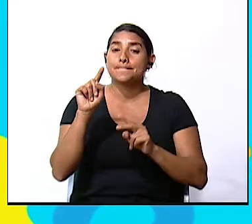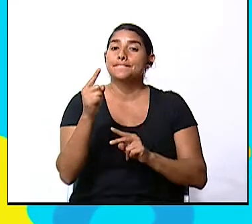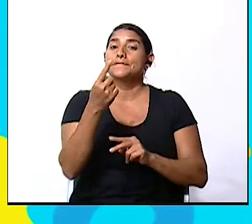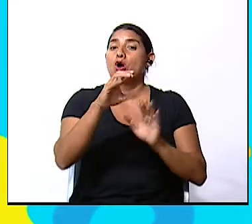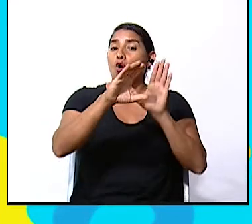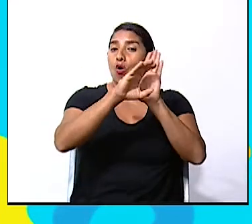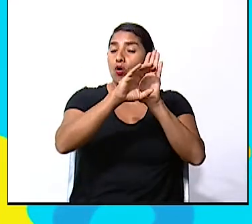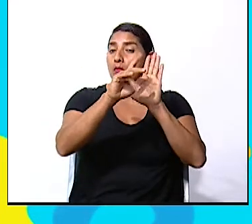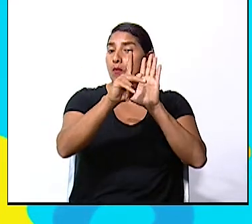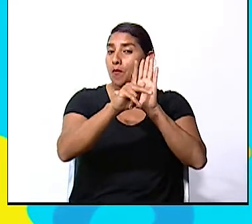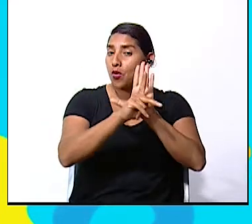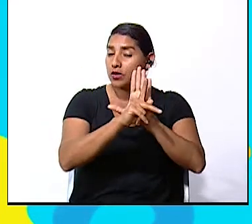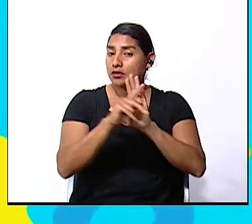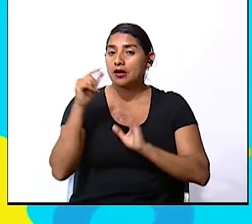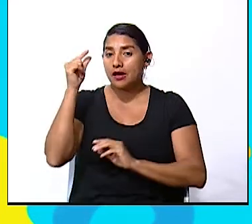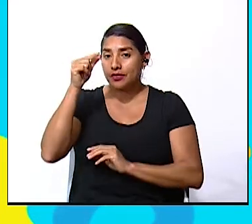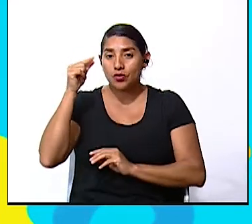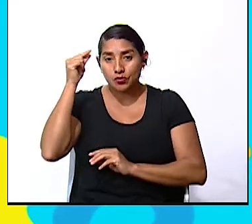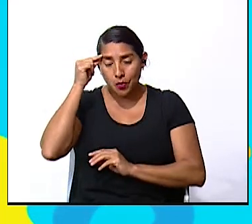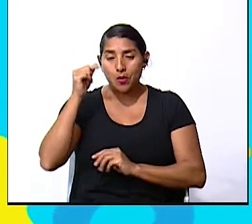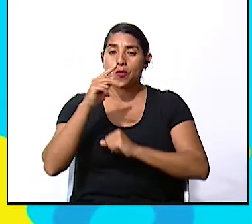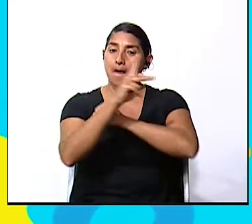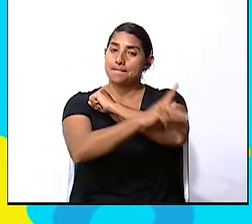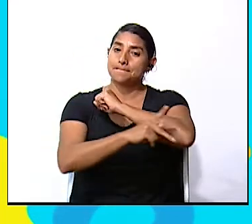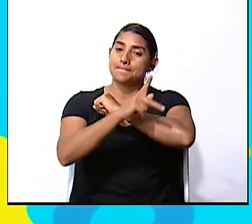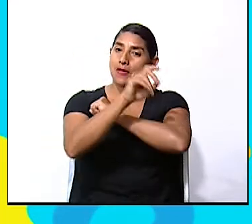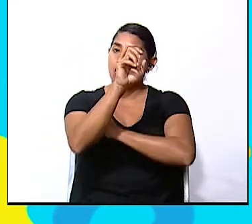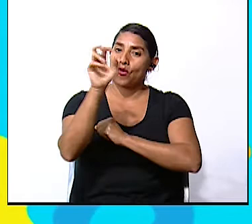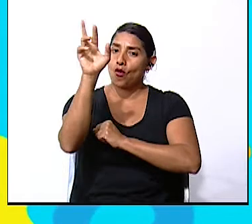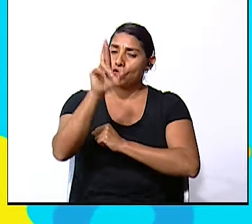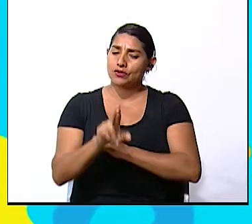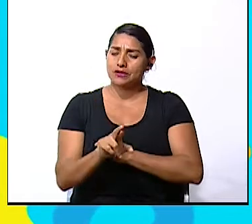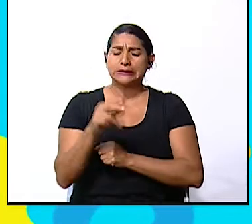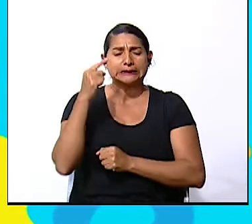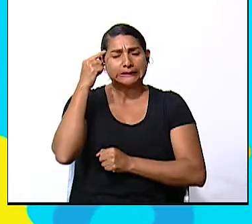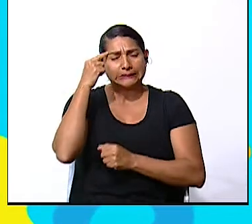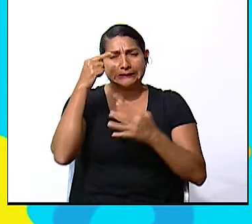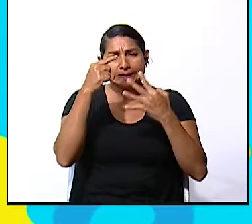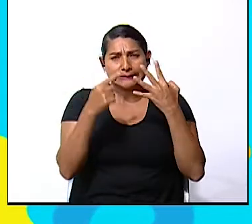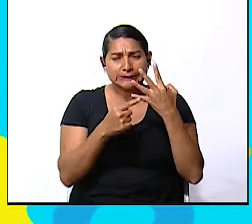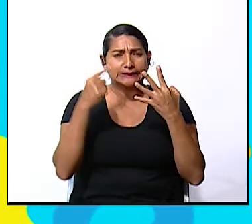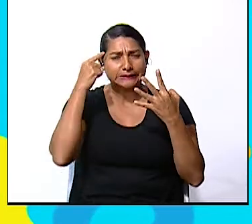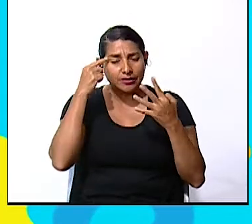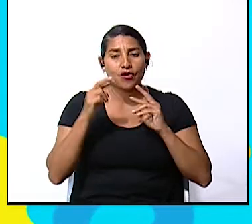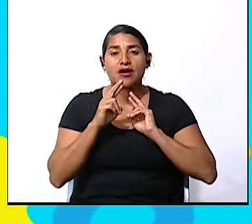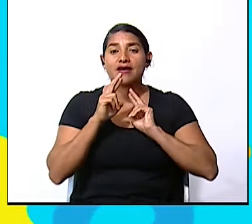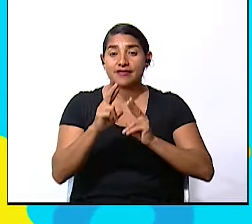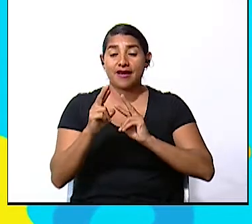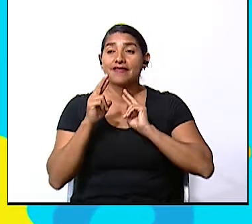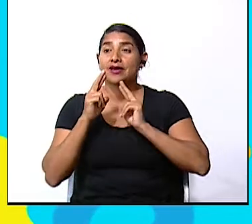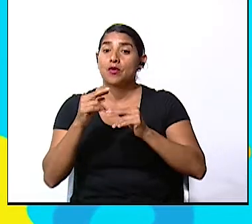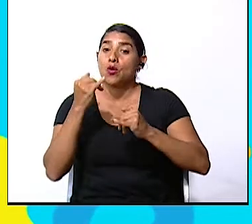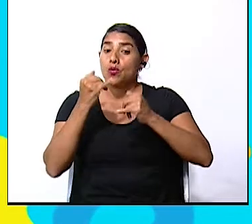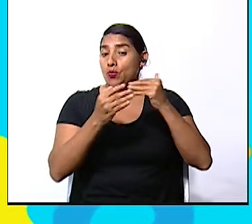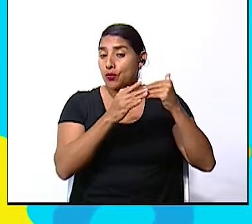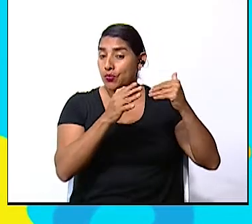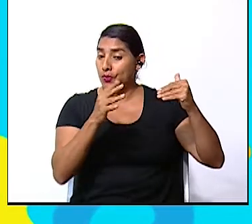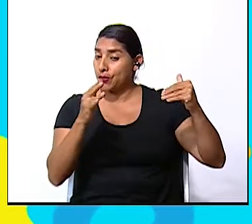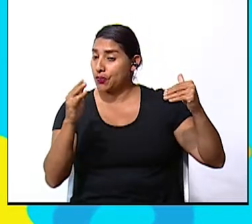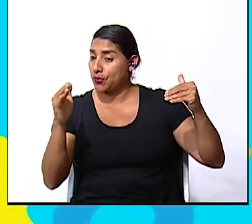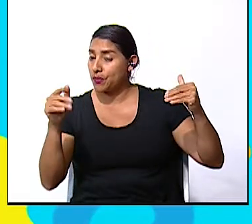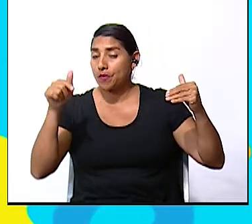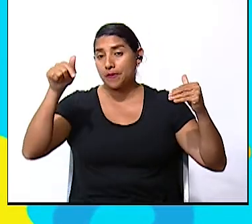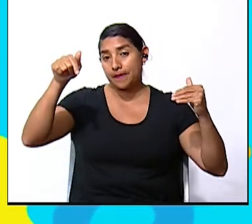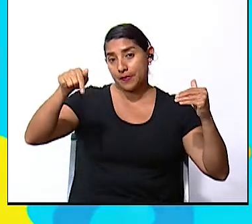primera Constitución de Costa Rica? Va a ser una trivia que vamos a tener que responder a lo largo de